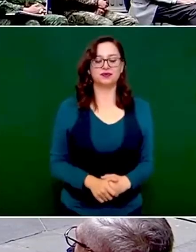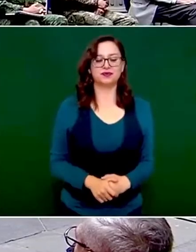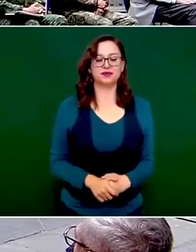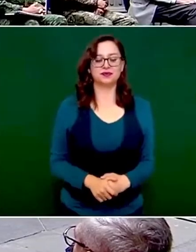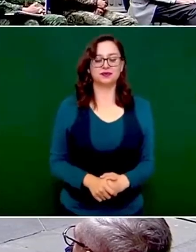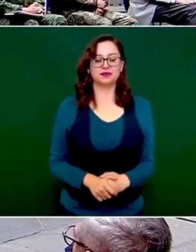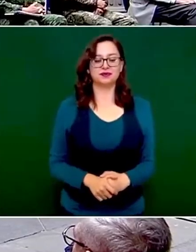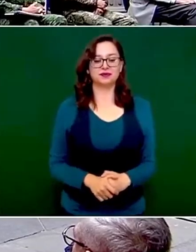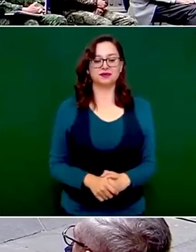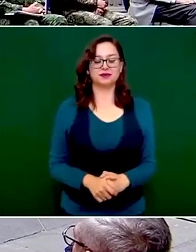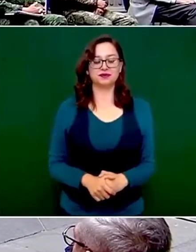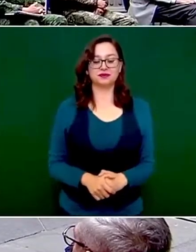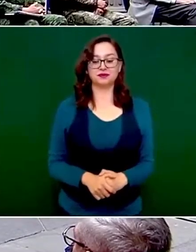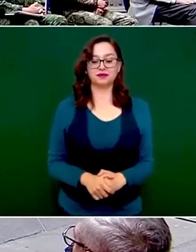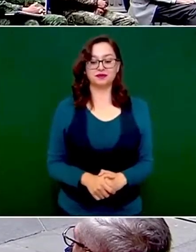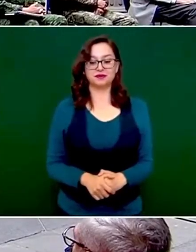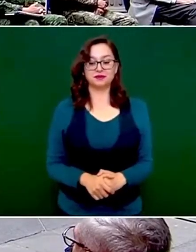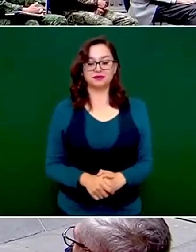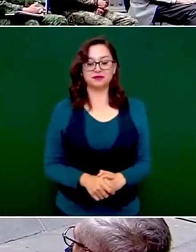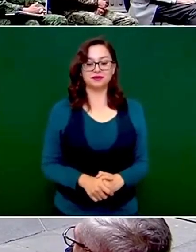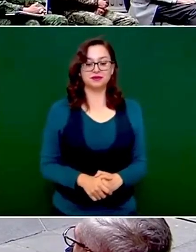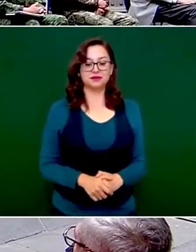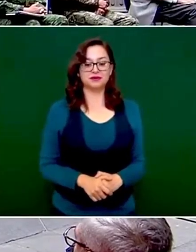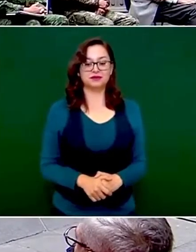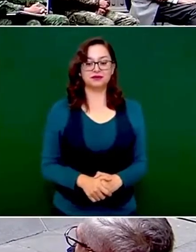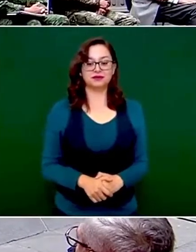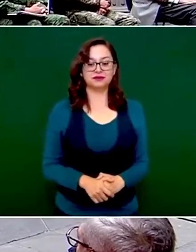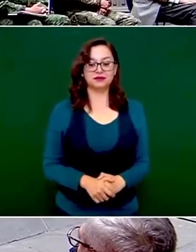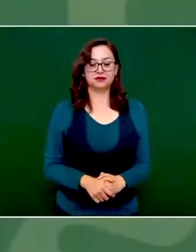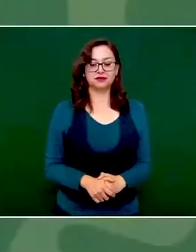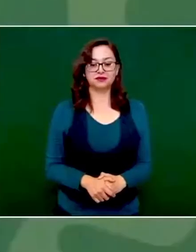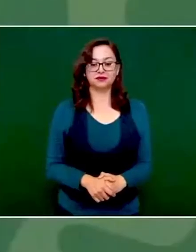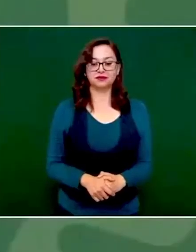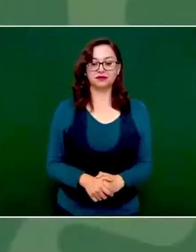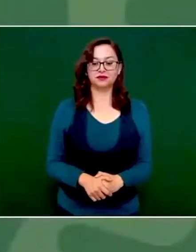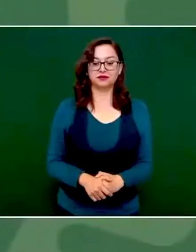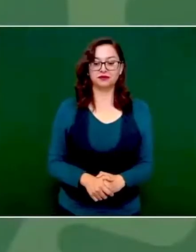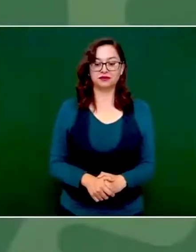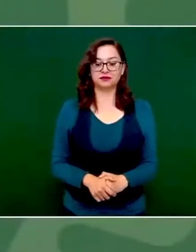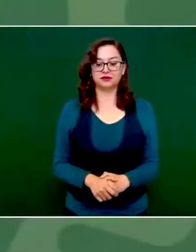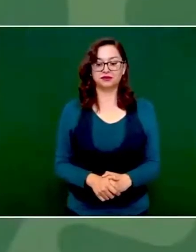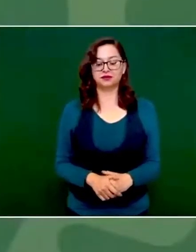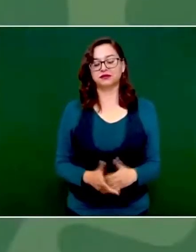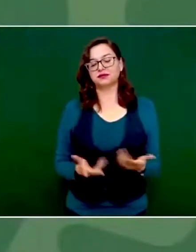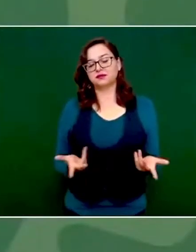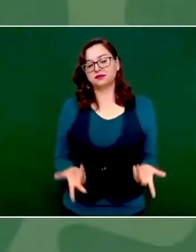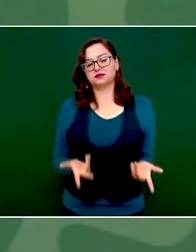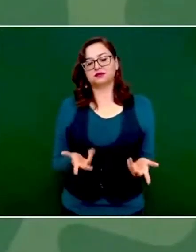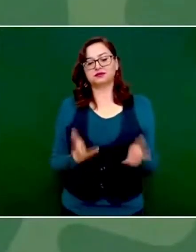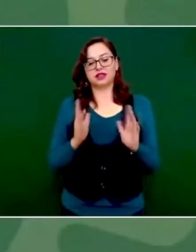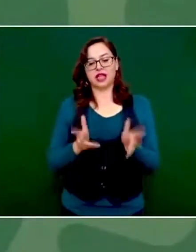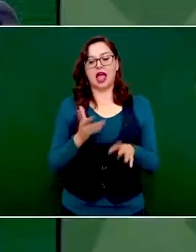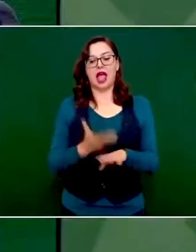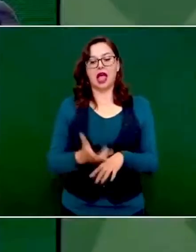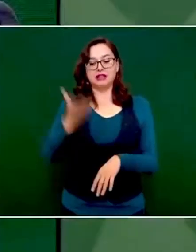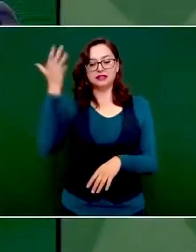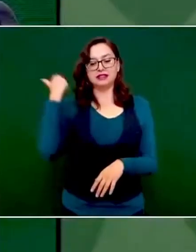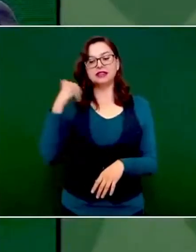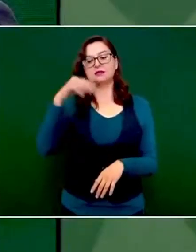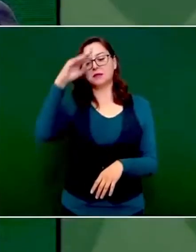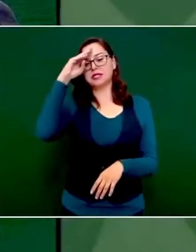Ya lo he dicho en otras ocasiones. Antes se pensaba que el presidente de más edad